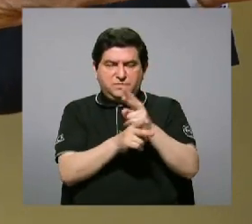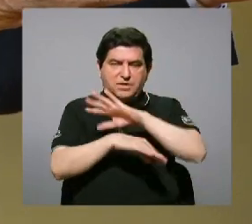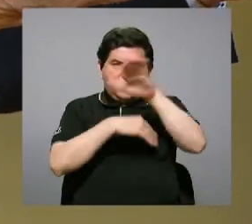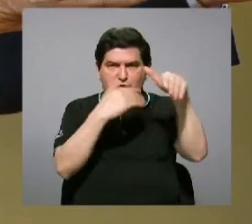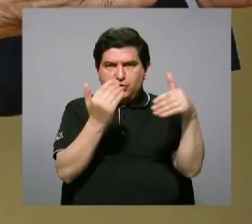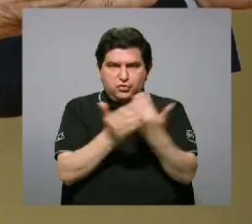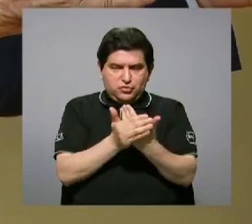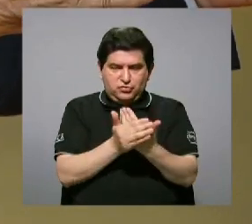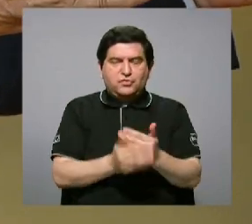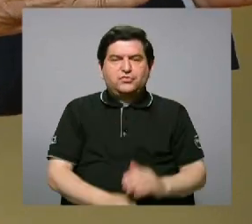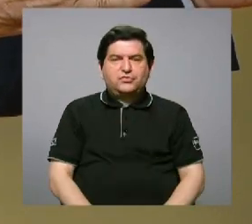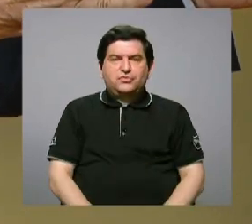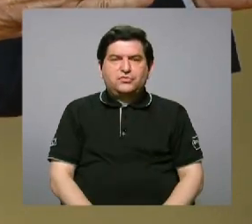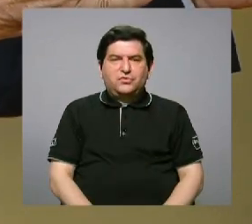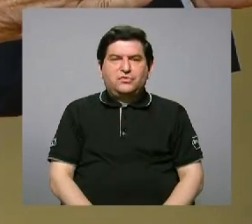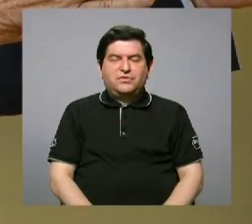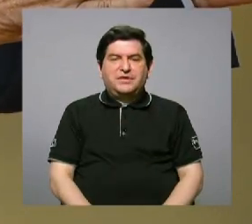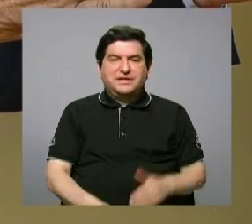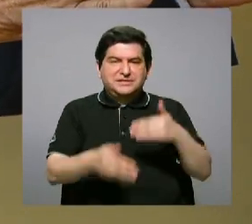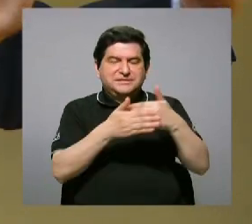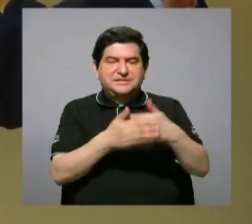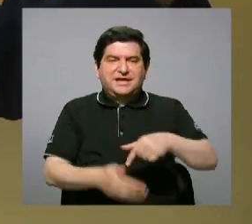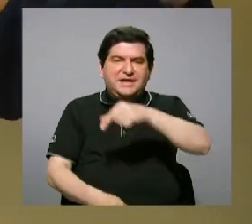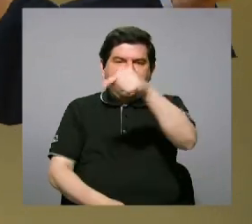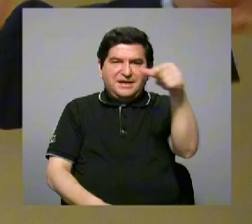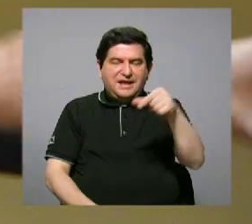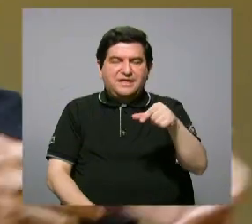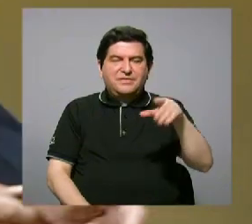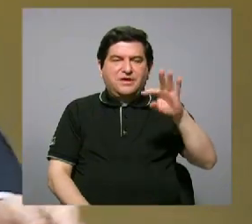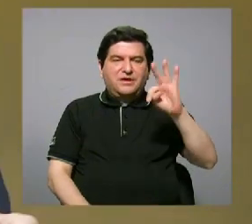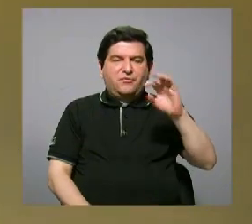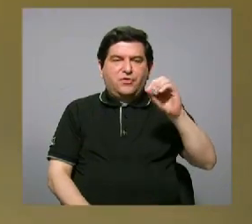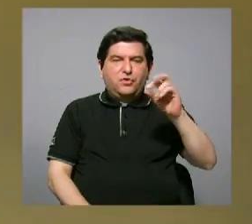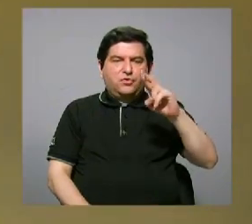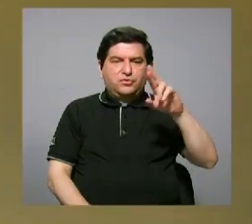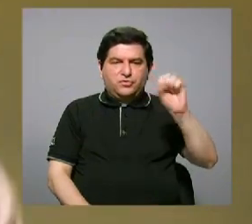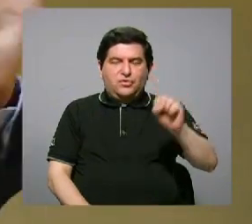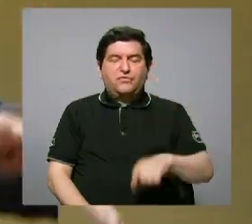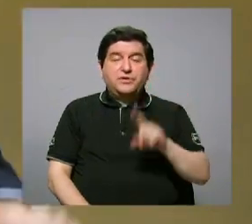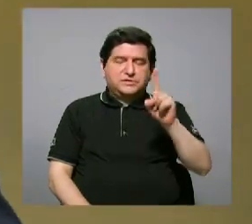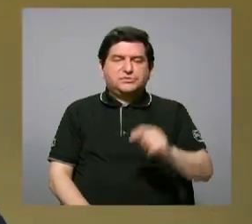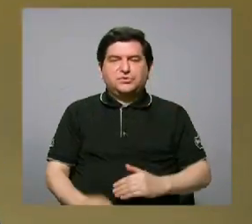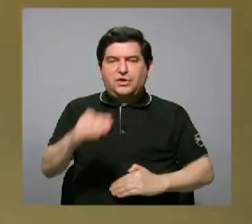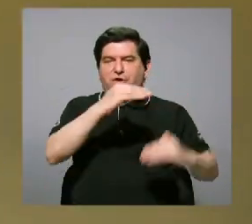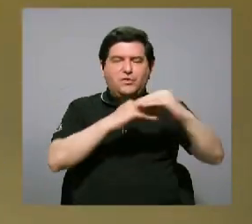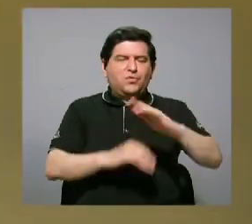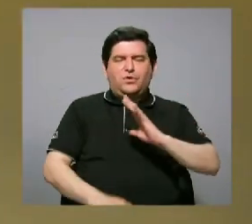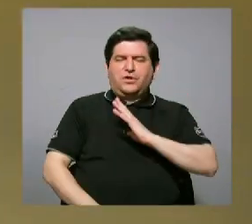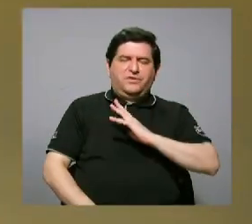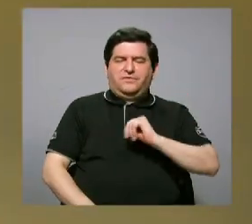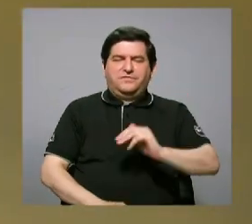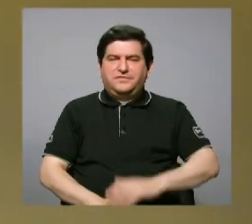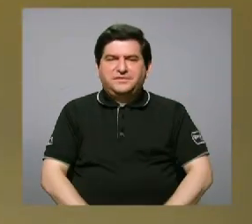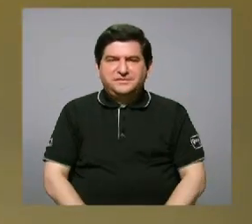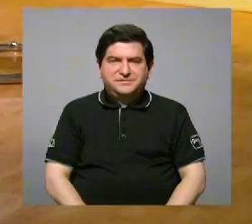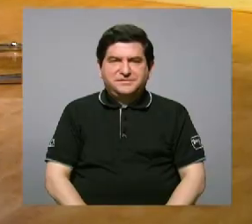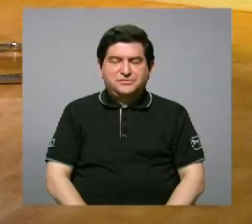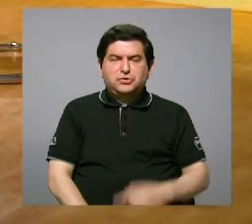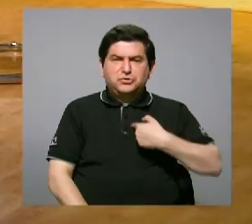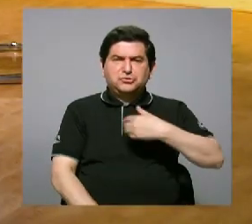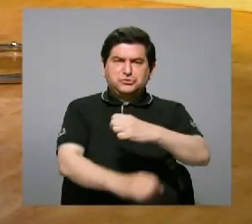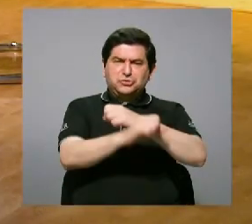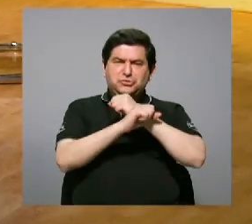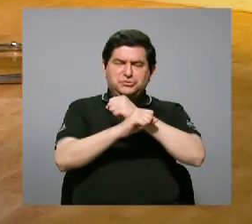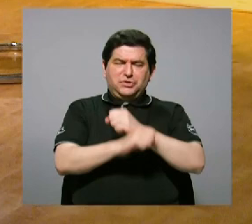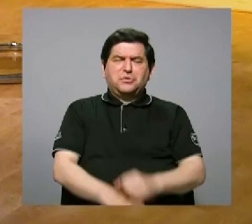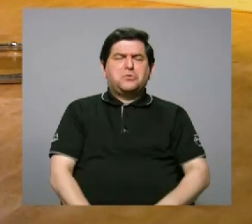todas al lado del río Torres, en un edificio lujoso y que no hay en el caso, y estoy seguro que